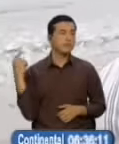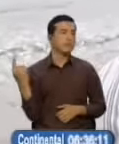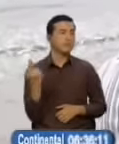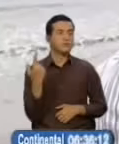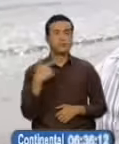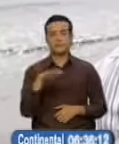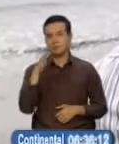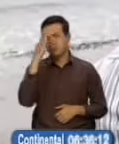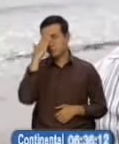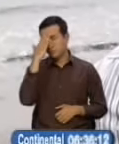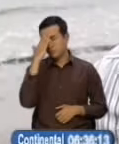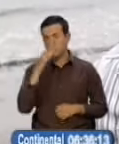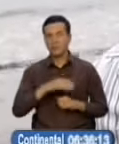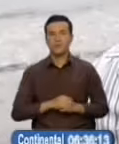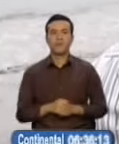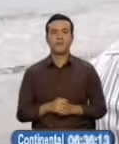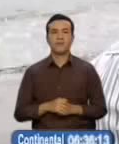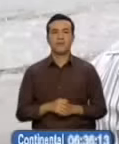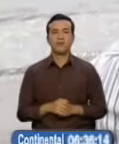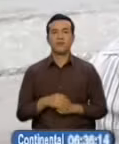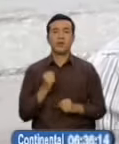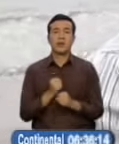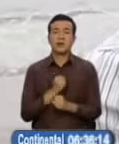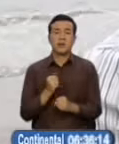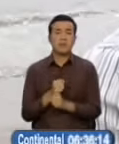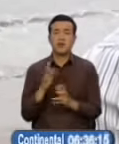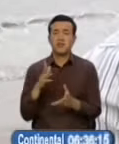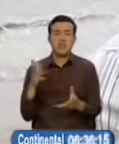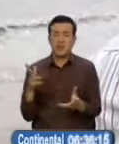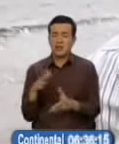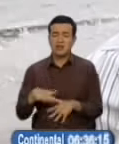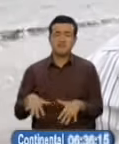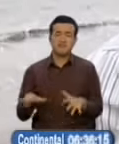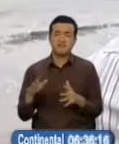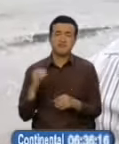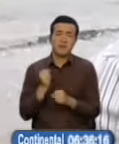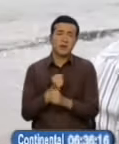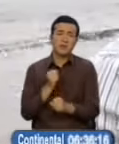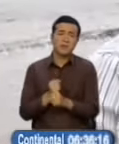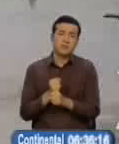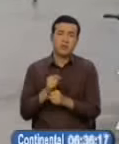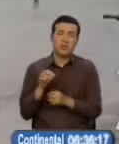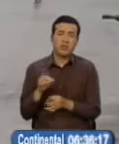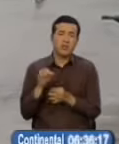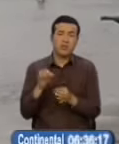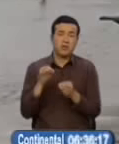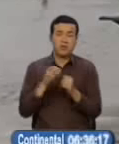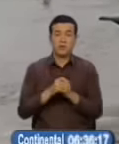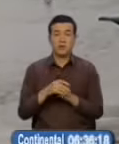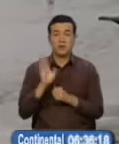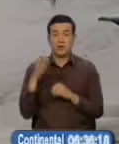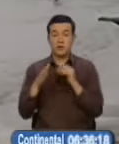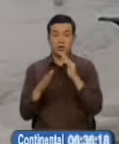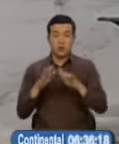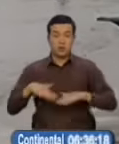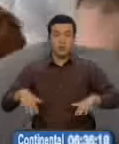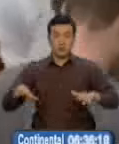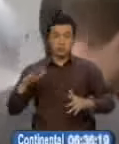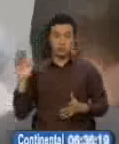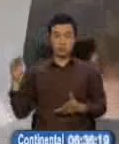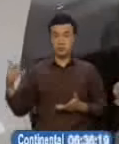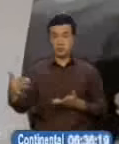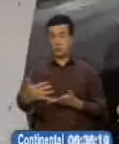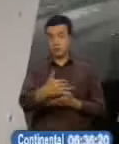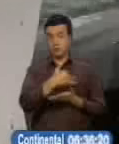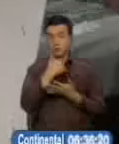que casi no trabajan. Y si trabajan, trabajan así lento. Los pescadores que se ubican cerca del muelle